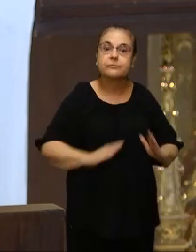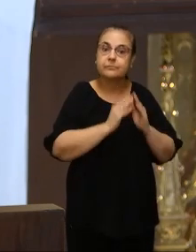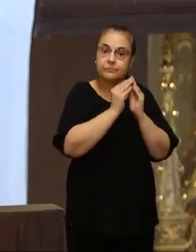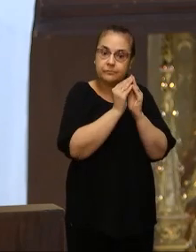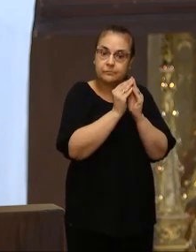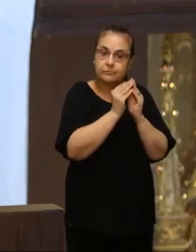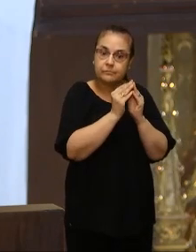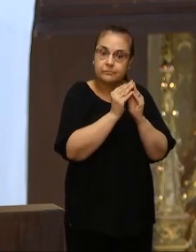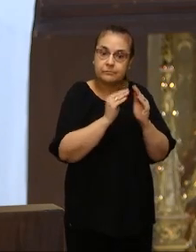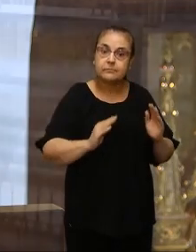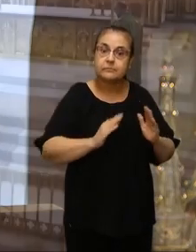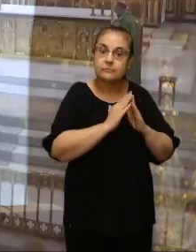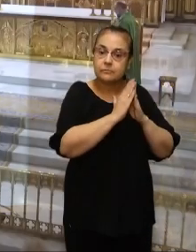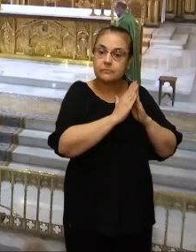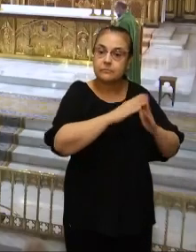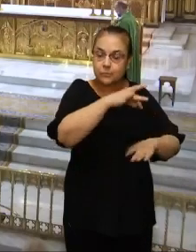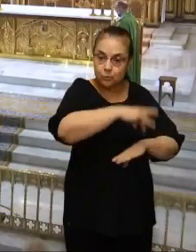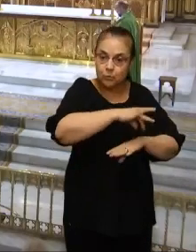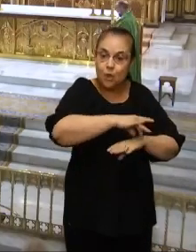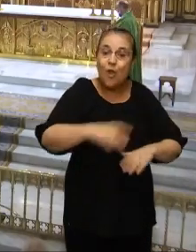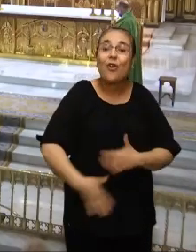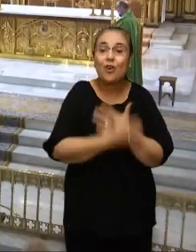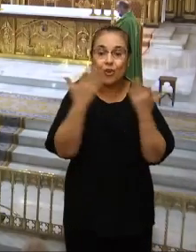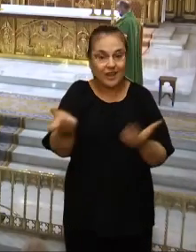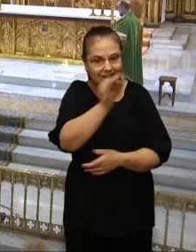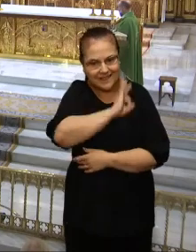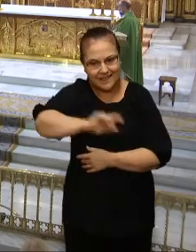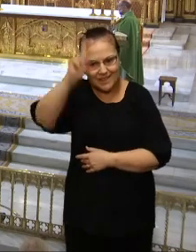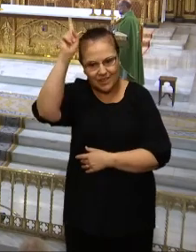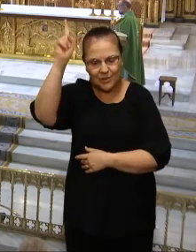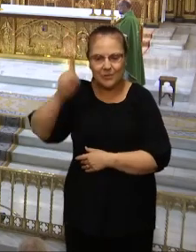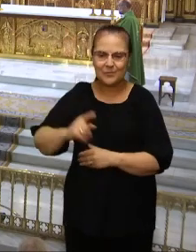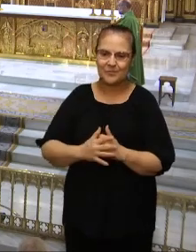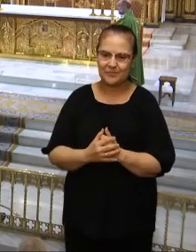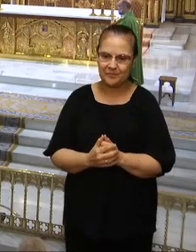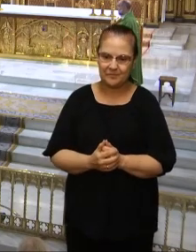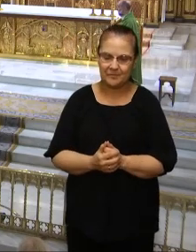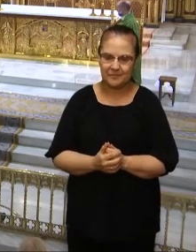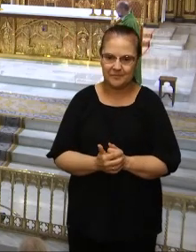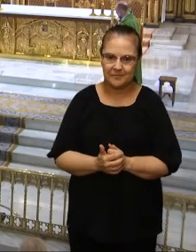Evangelio según San Lucas. Gloria a ti, Señor.